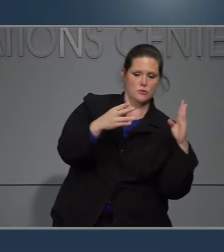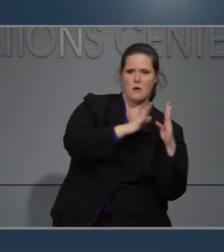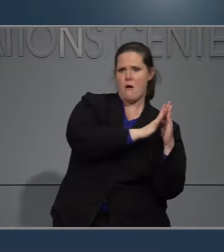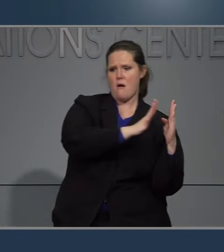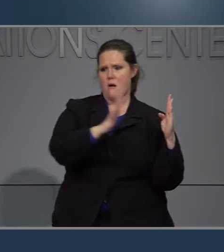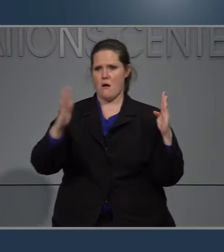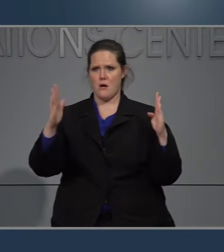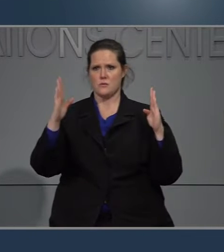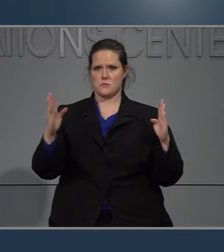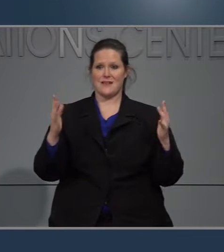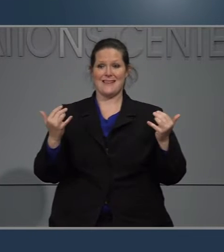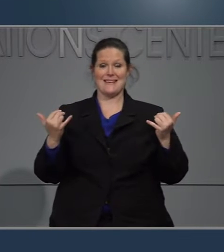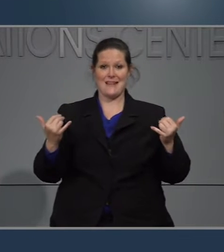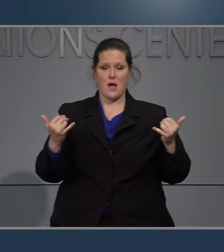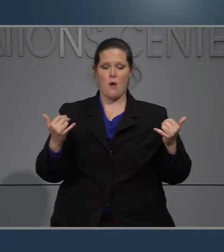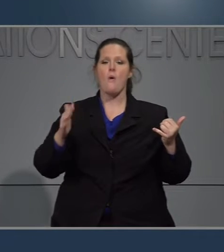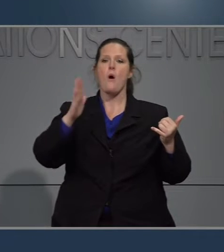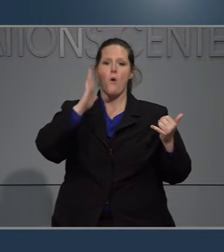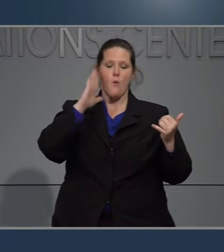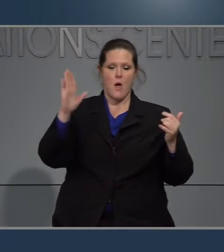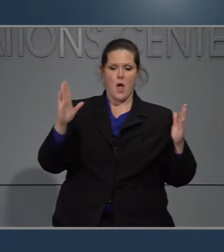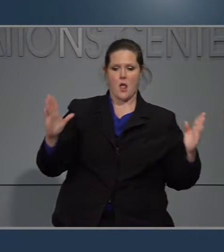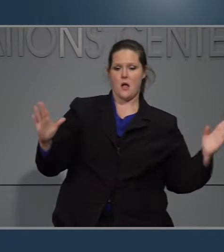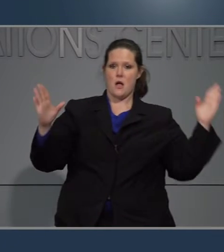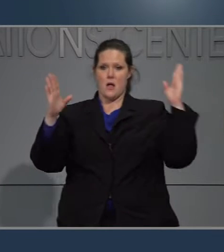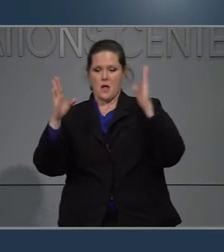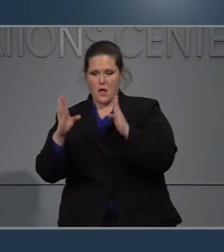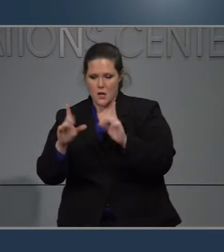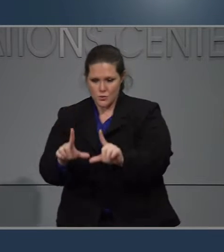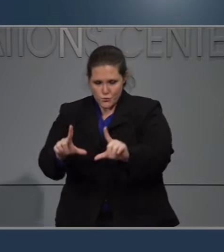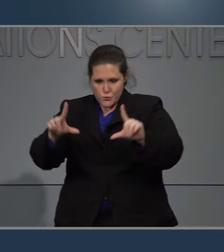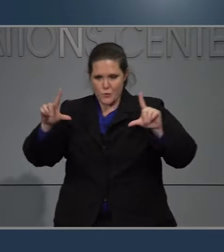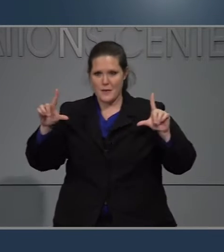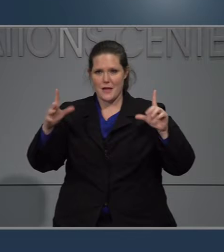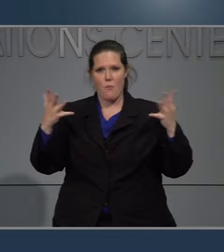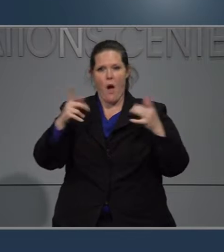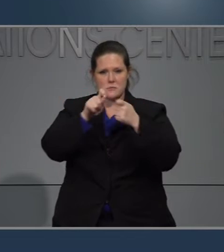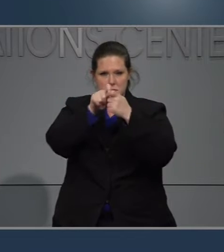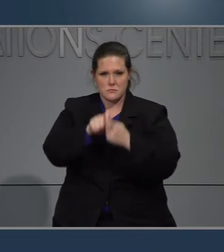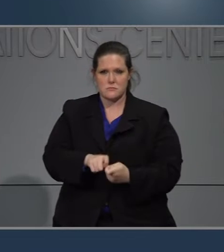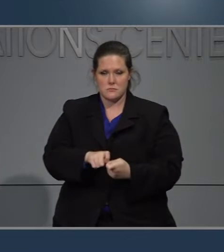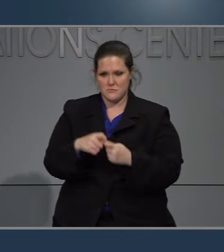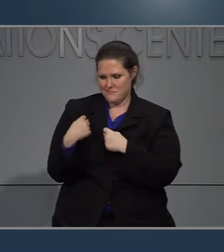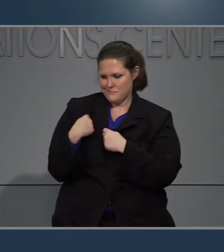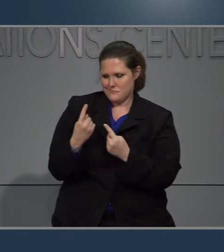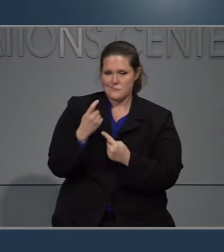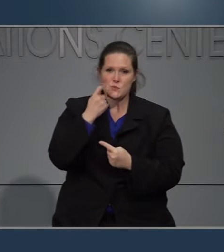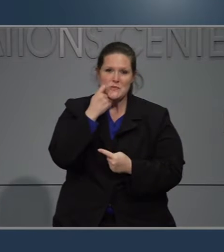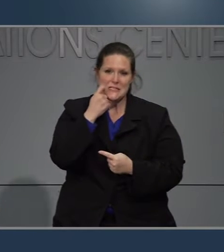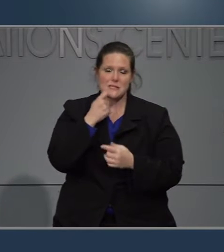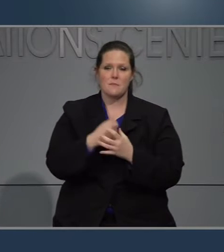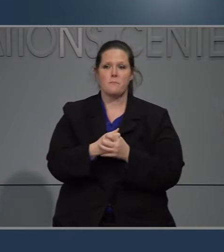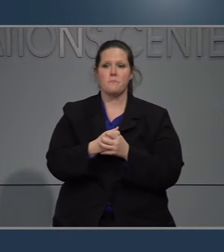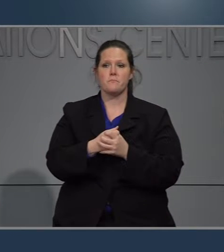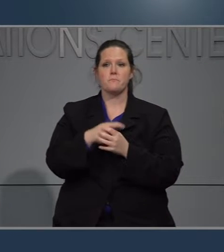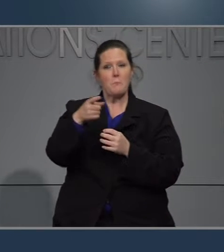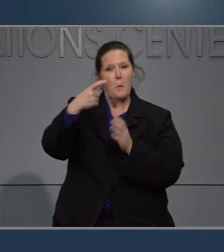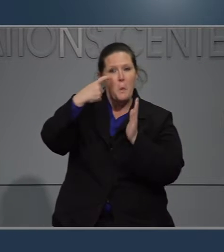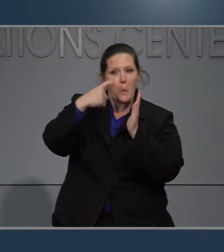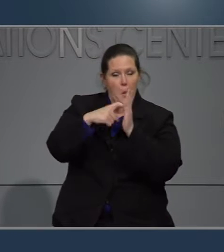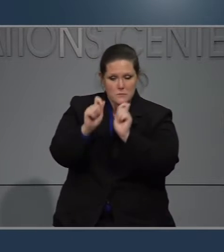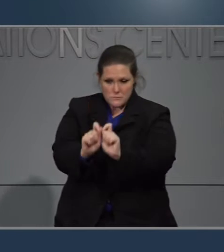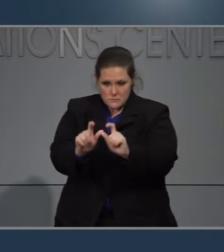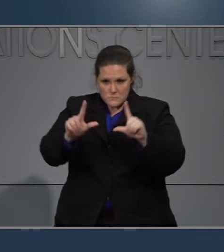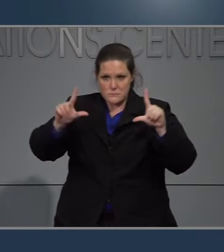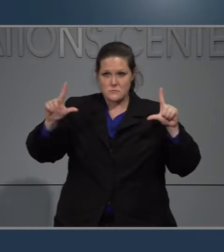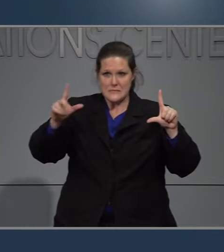un cuadro actual con más detalle. Y como usted puede ver, mirando que se está aplanando esa línea amarilla, el